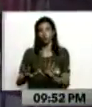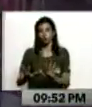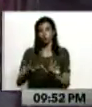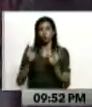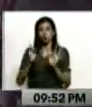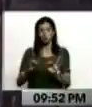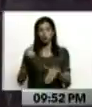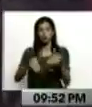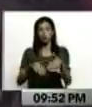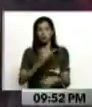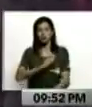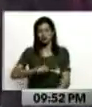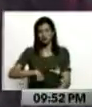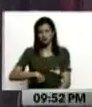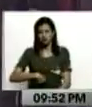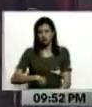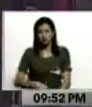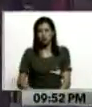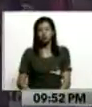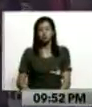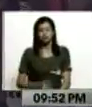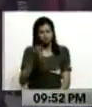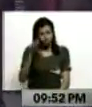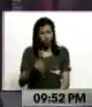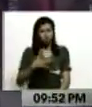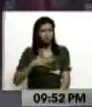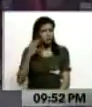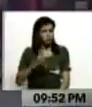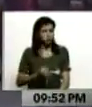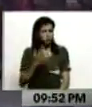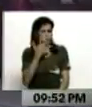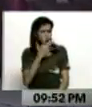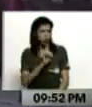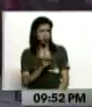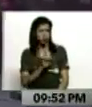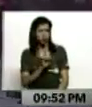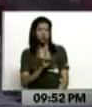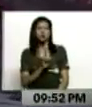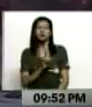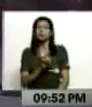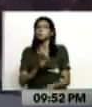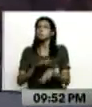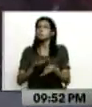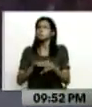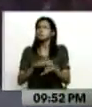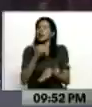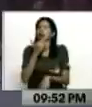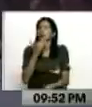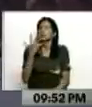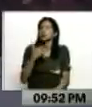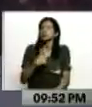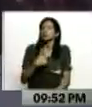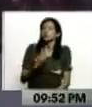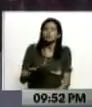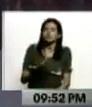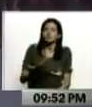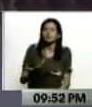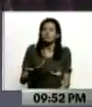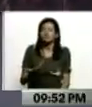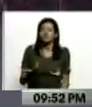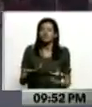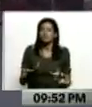de 1998 en las elecciones presidenciales no tenía dudas la